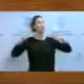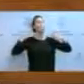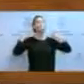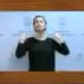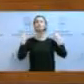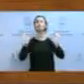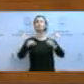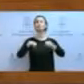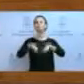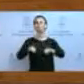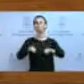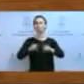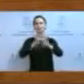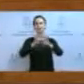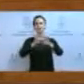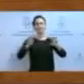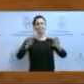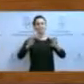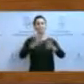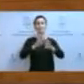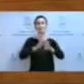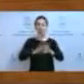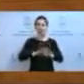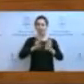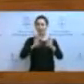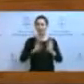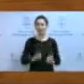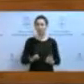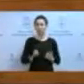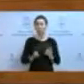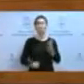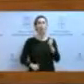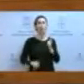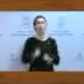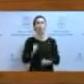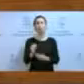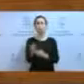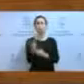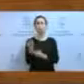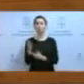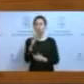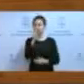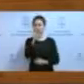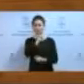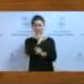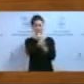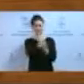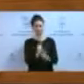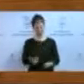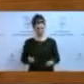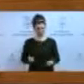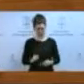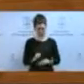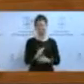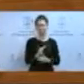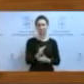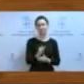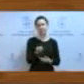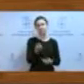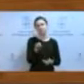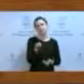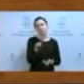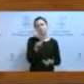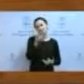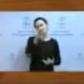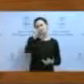voluntad de las empresas que concurran a la licitación y a que el exiguo presupuesto con el que quieren gestionarlo se lo